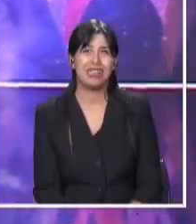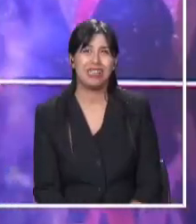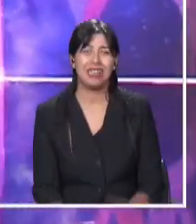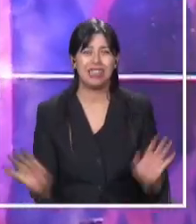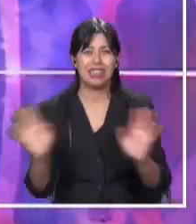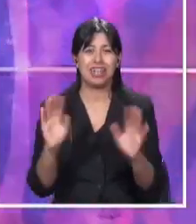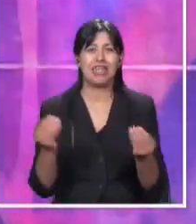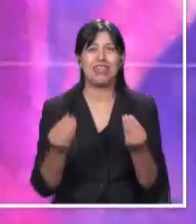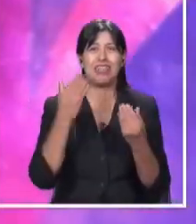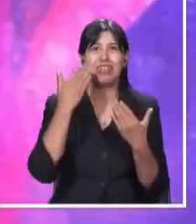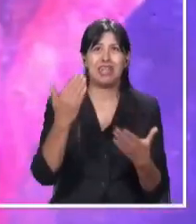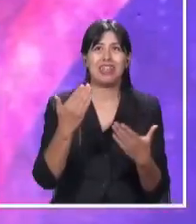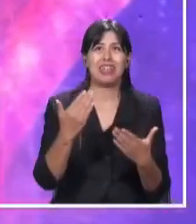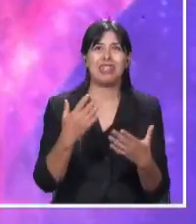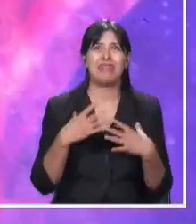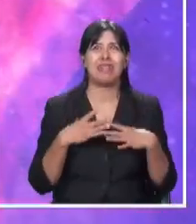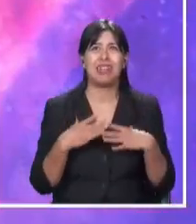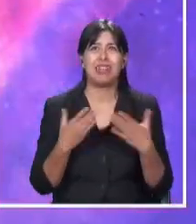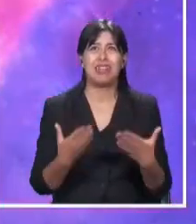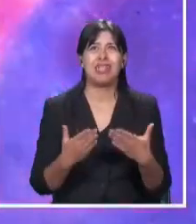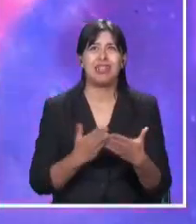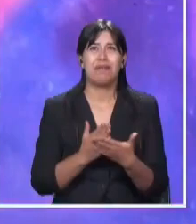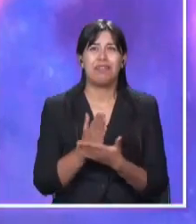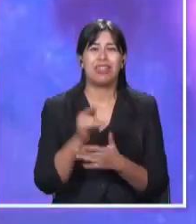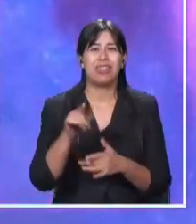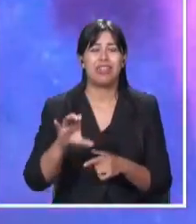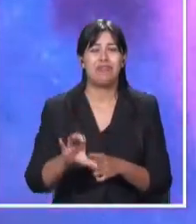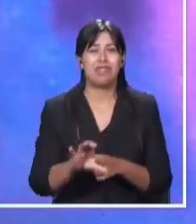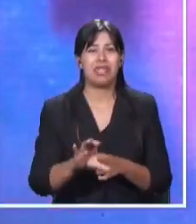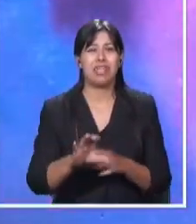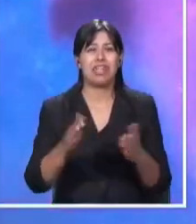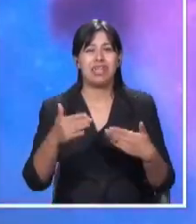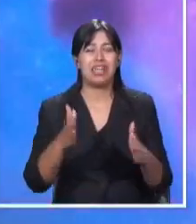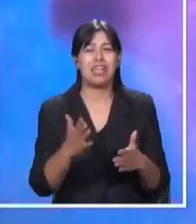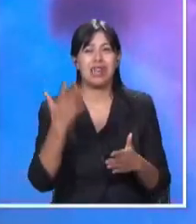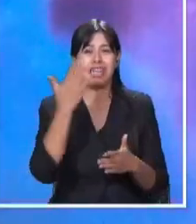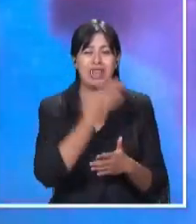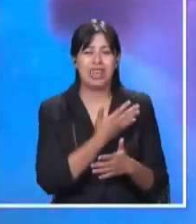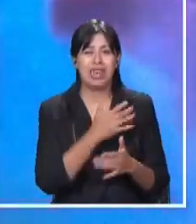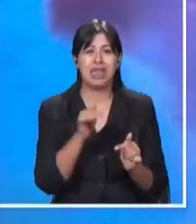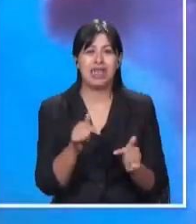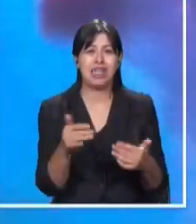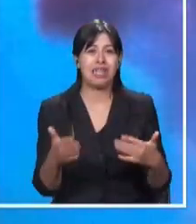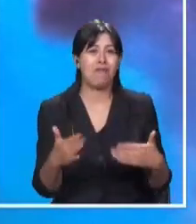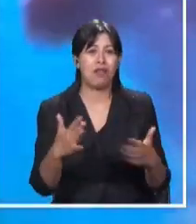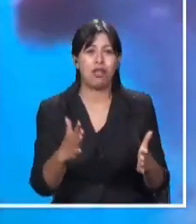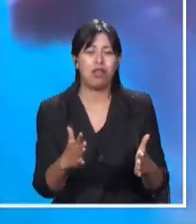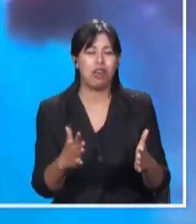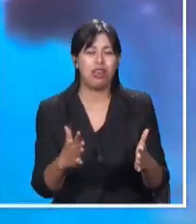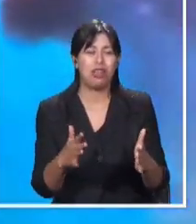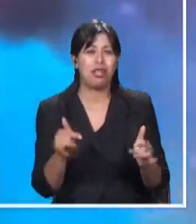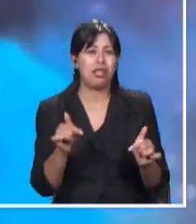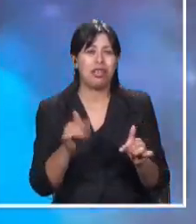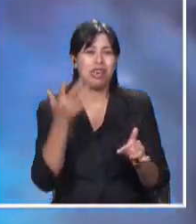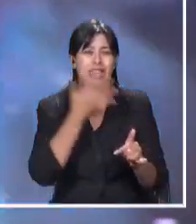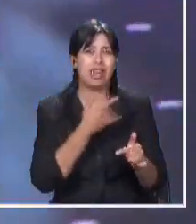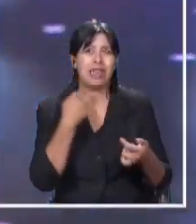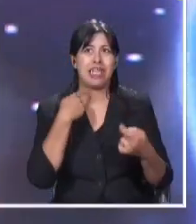Hola, buenos días. Feliz de estar abriendo este bloque sobre la caja negra. Este bloque, la caja negra, que intenta juntar